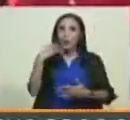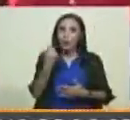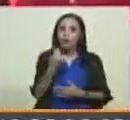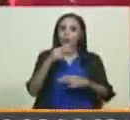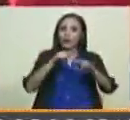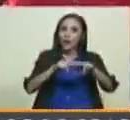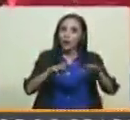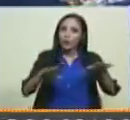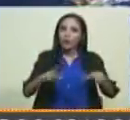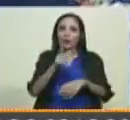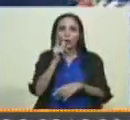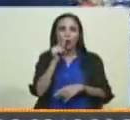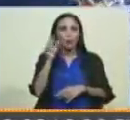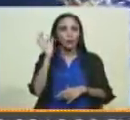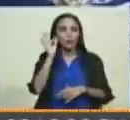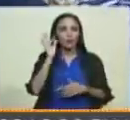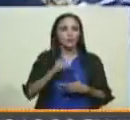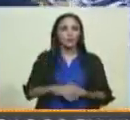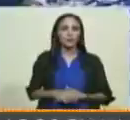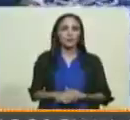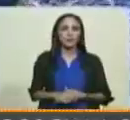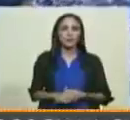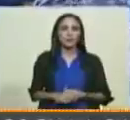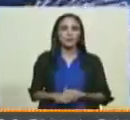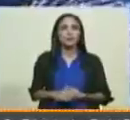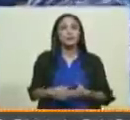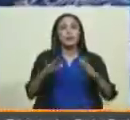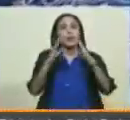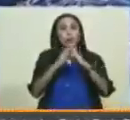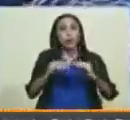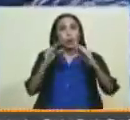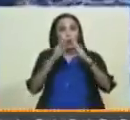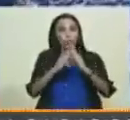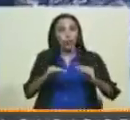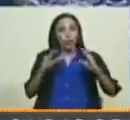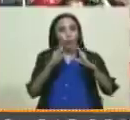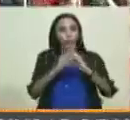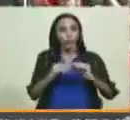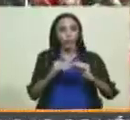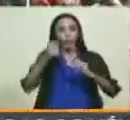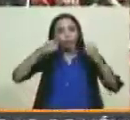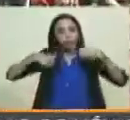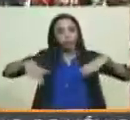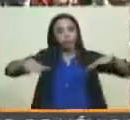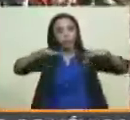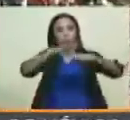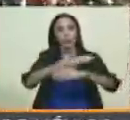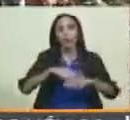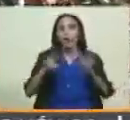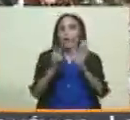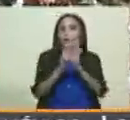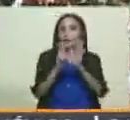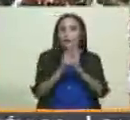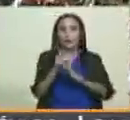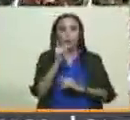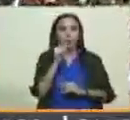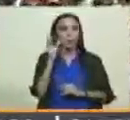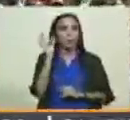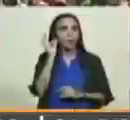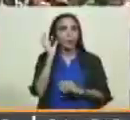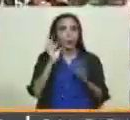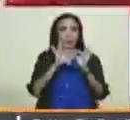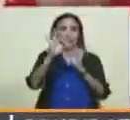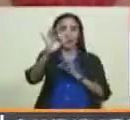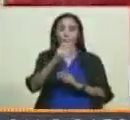niños, niñas, el pueblo desbordado, los vecinos, la vecina, ya mira,